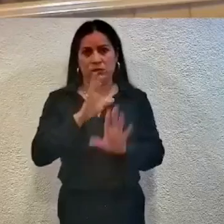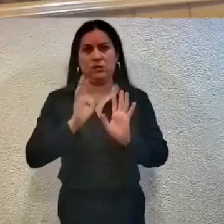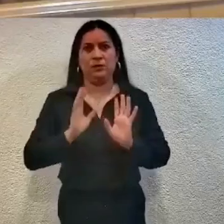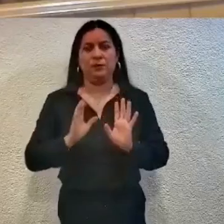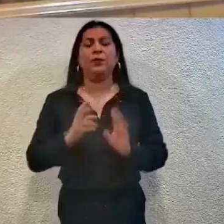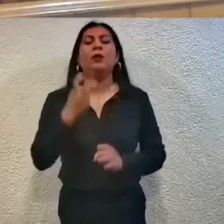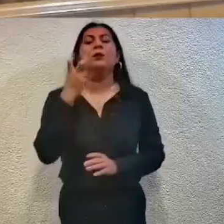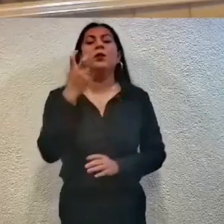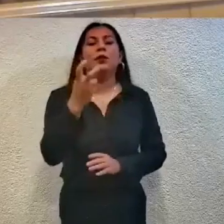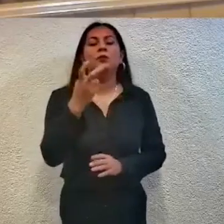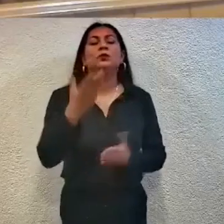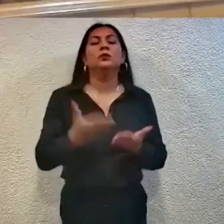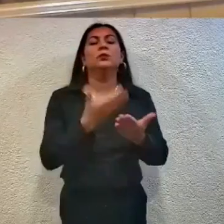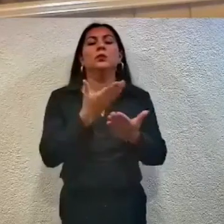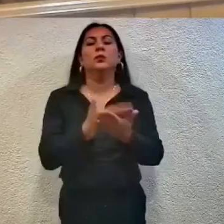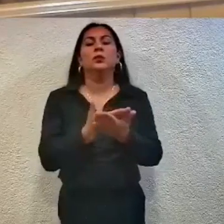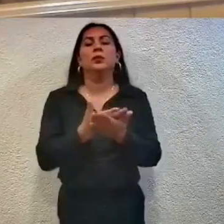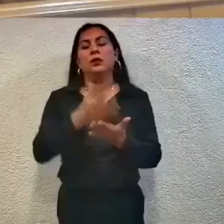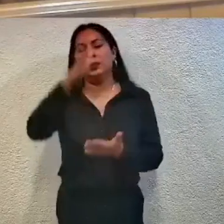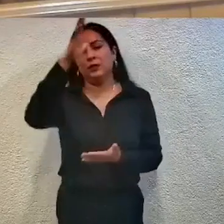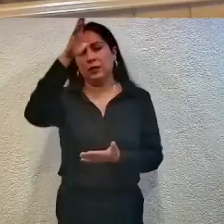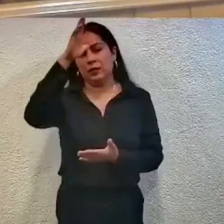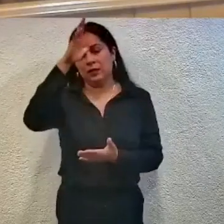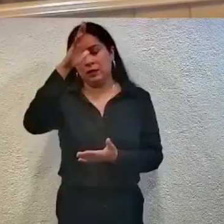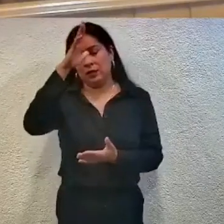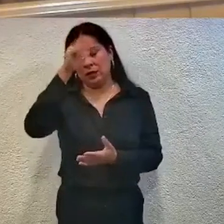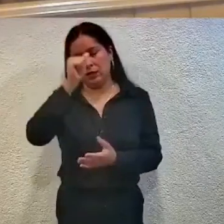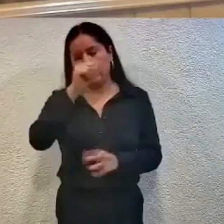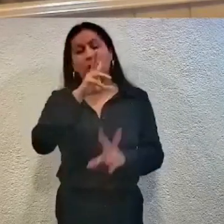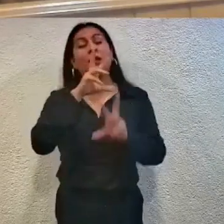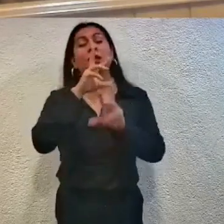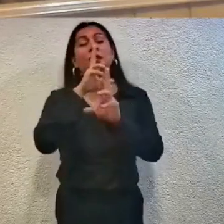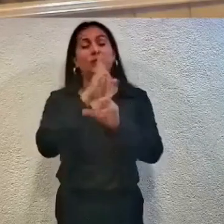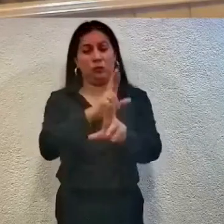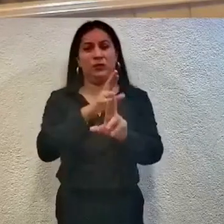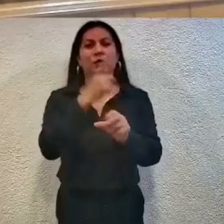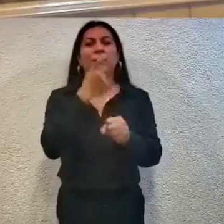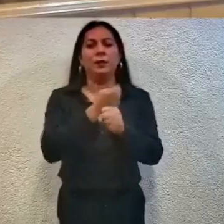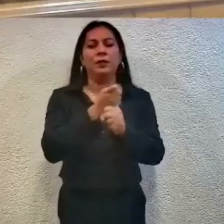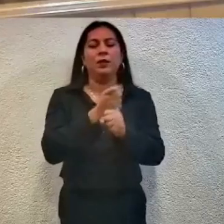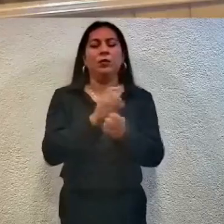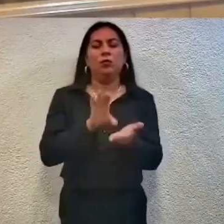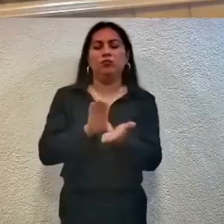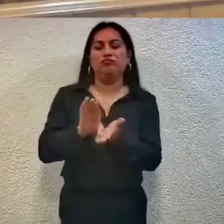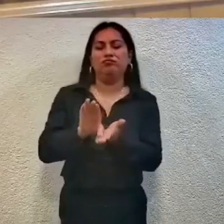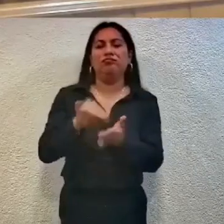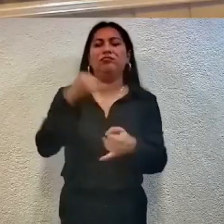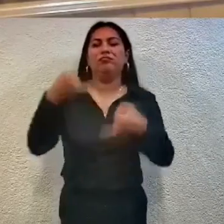Por tanto, se proponen los siguientes puntos resolutivos. Primero, se acumulan los juicios con las claves TEE